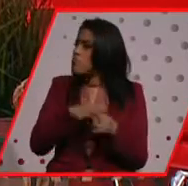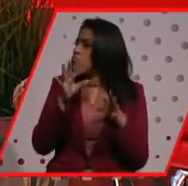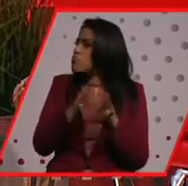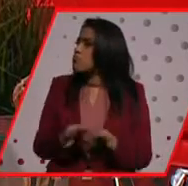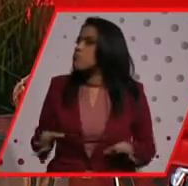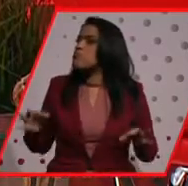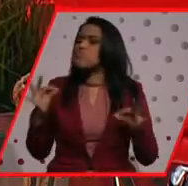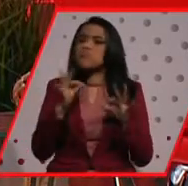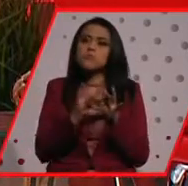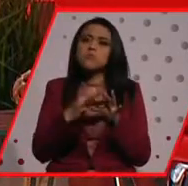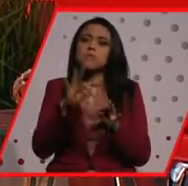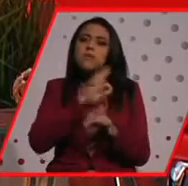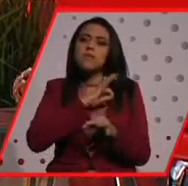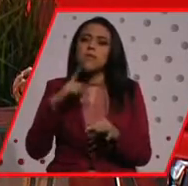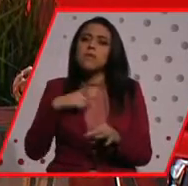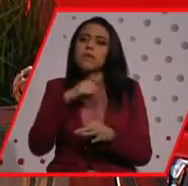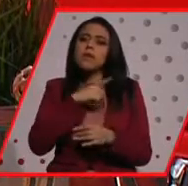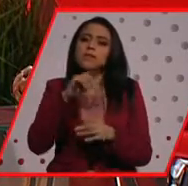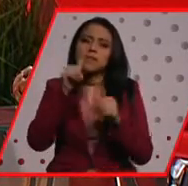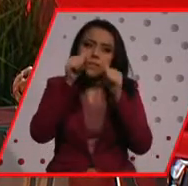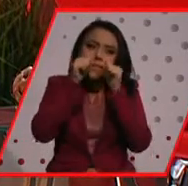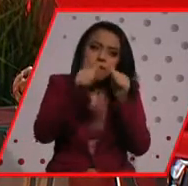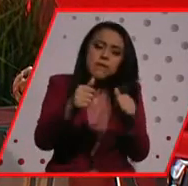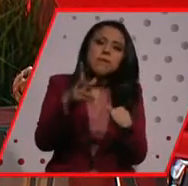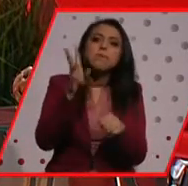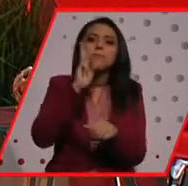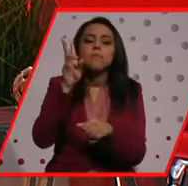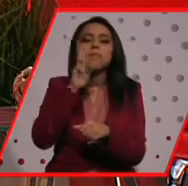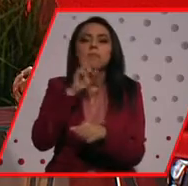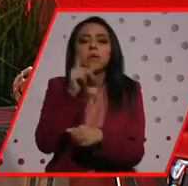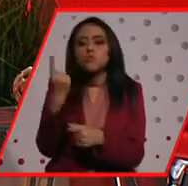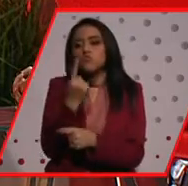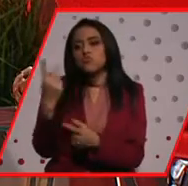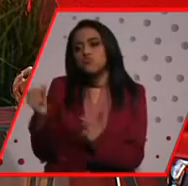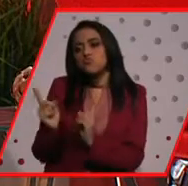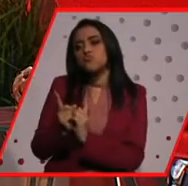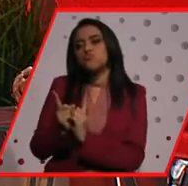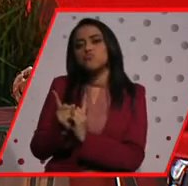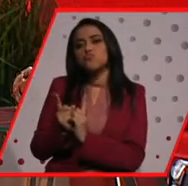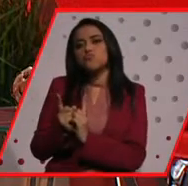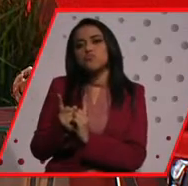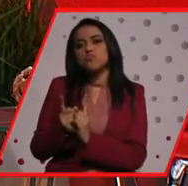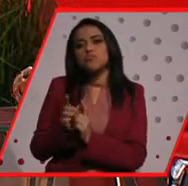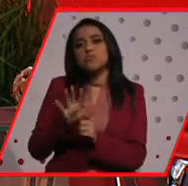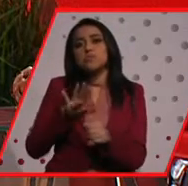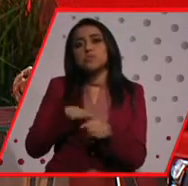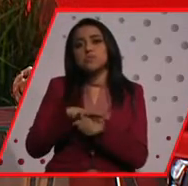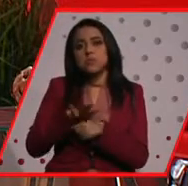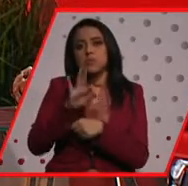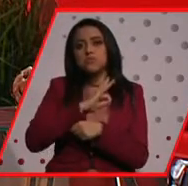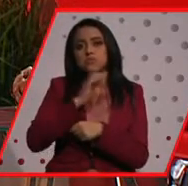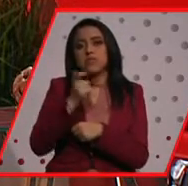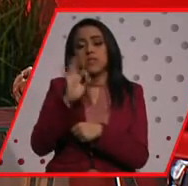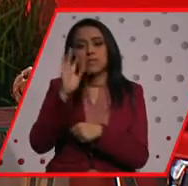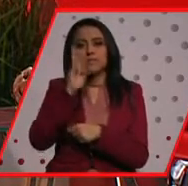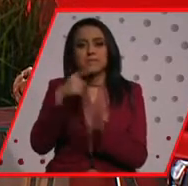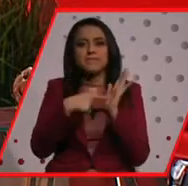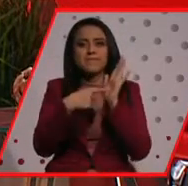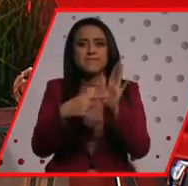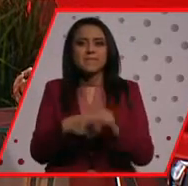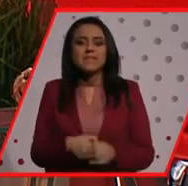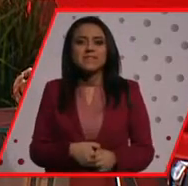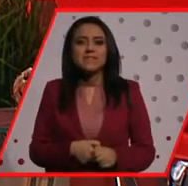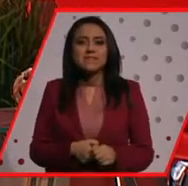importante entender la vida en pareja y ver la vida en pareja en números que sí nos pueden llegar a preocupar.